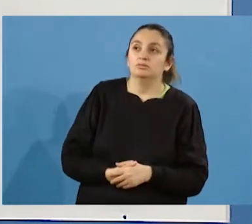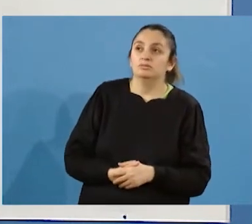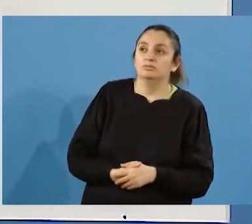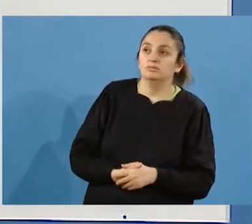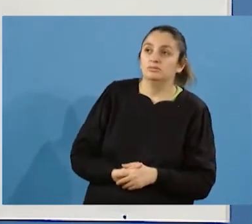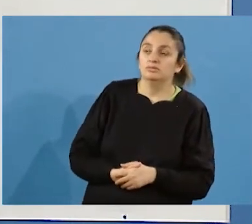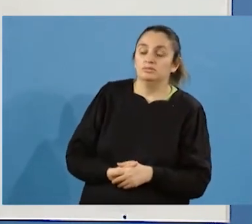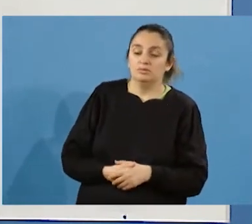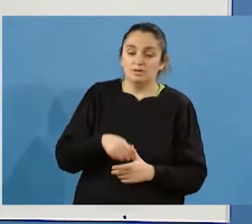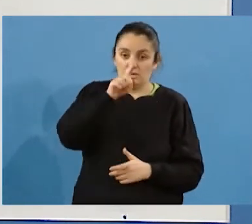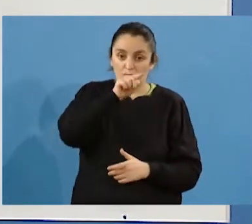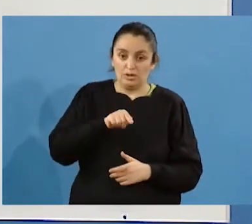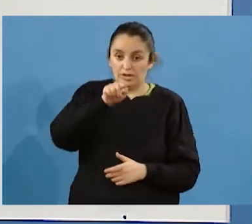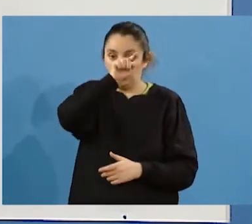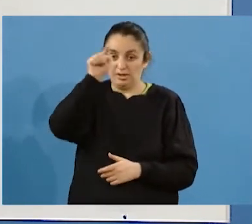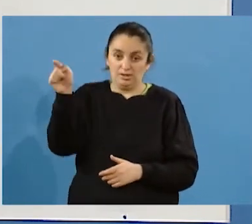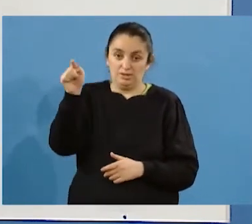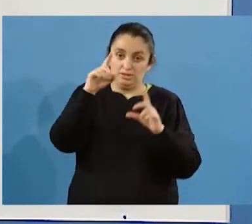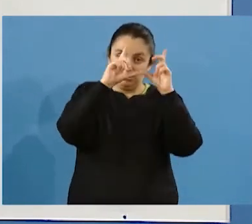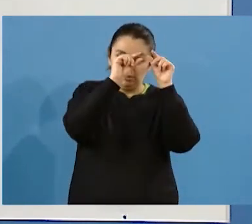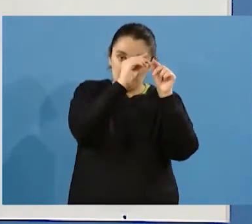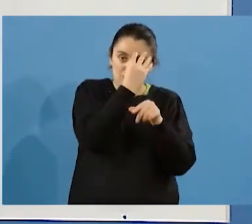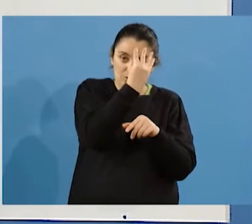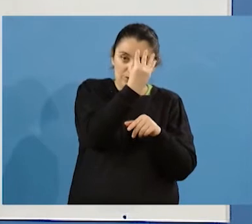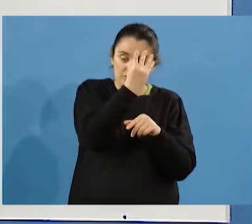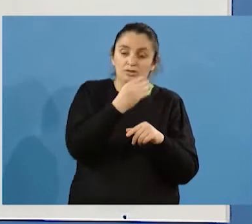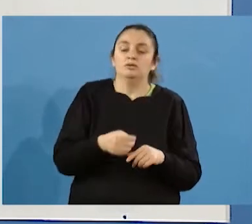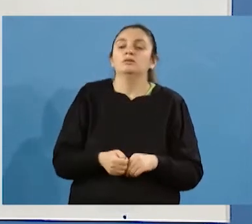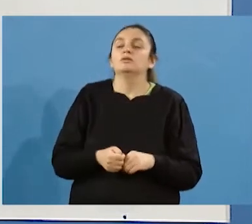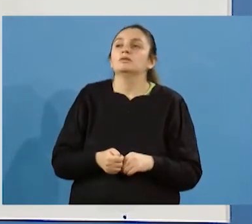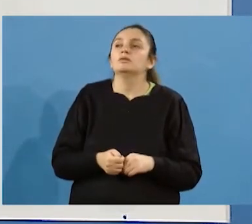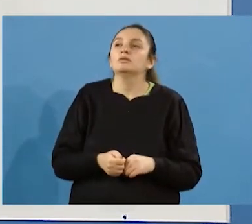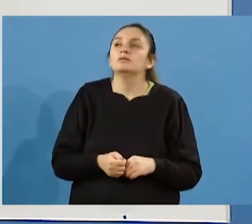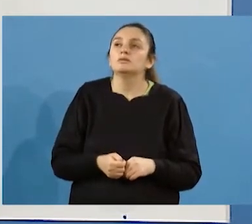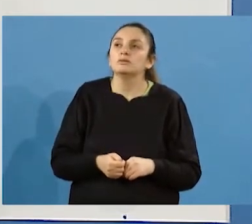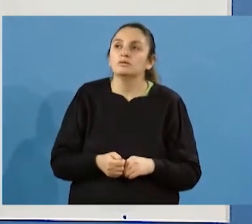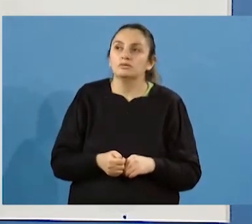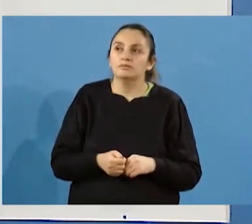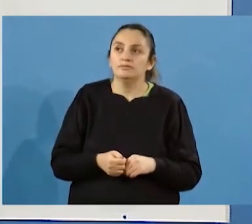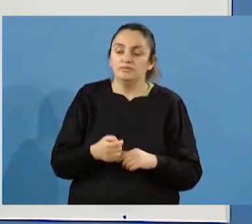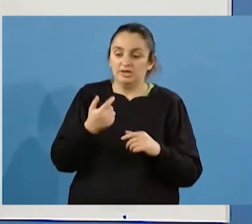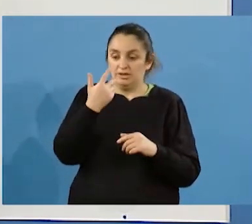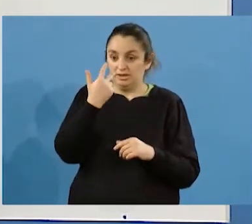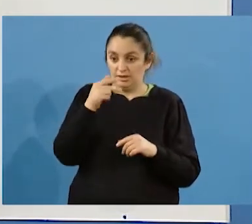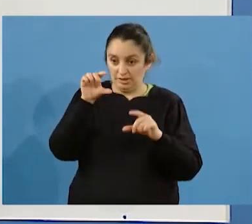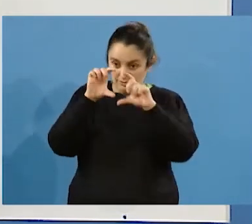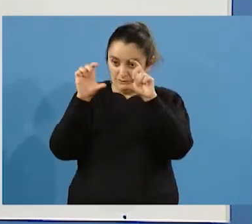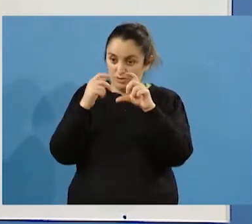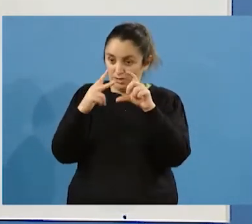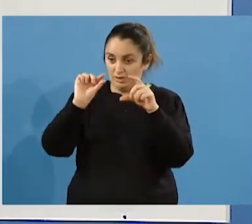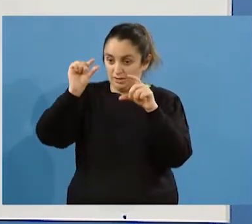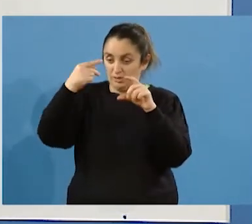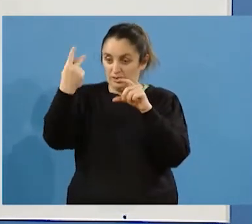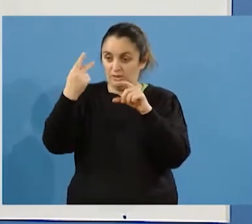tengo una raíz cuarta de tres lados y hago lo mismo o simplificar este me queda en 1